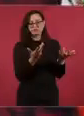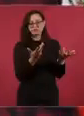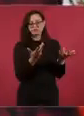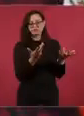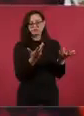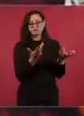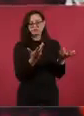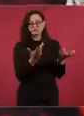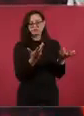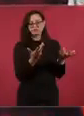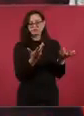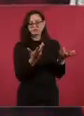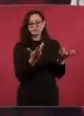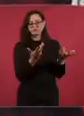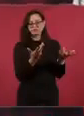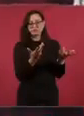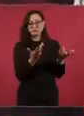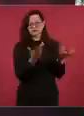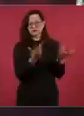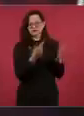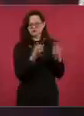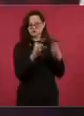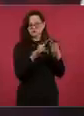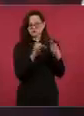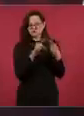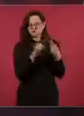Eso se debe de